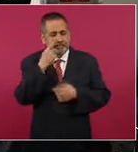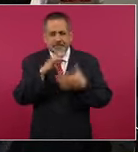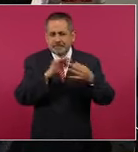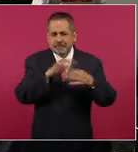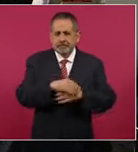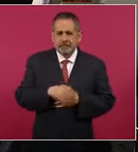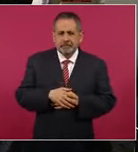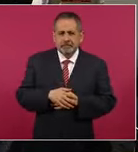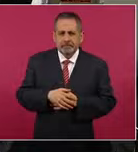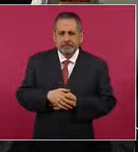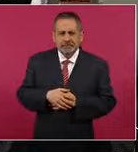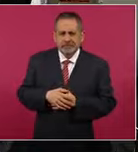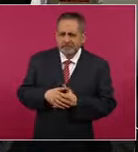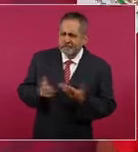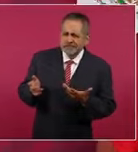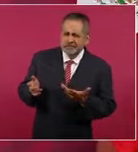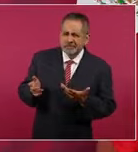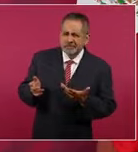Calígula.